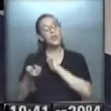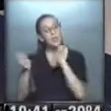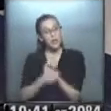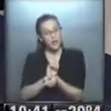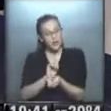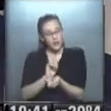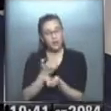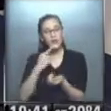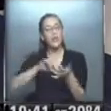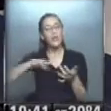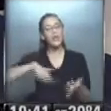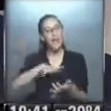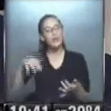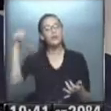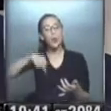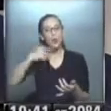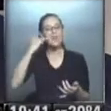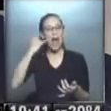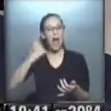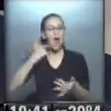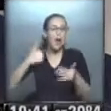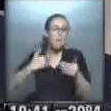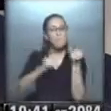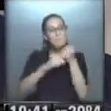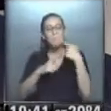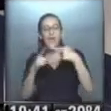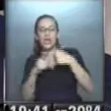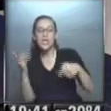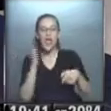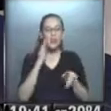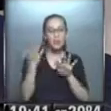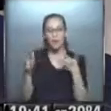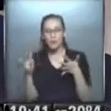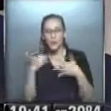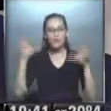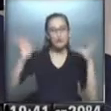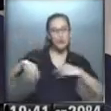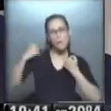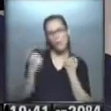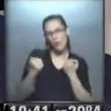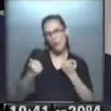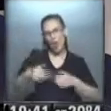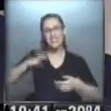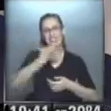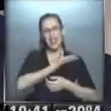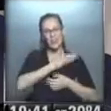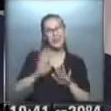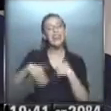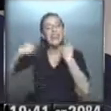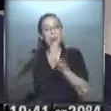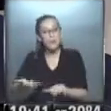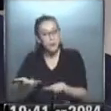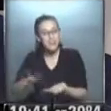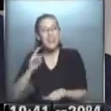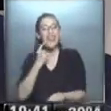al este de Buenos Aires, sur del litoral, ya a partir del mediodía o la tarde. Ya en primero va a llover mucho, bastante, en Santa Fe. Luego llegará recién